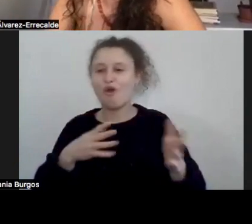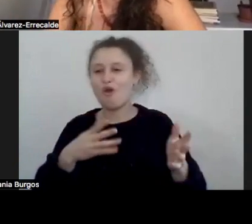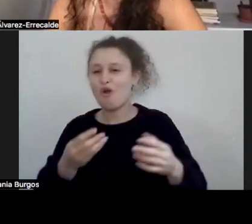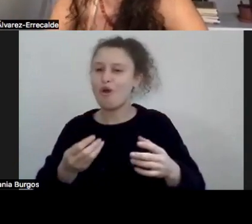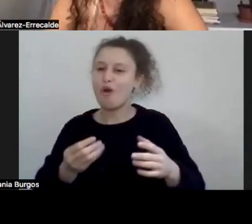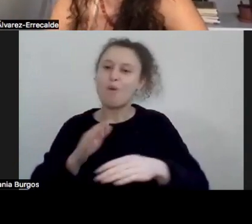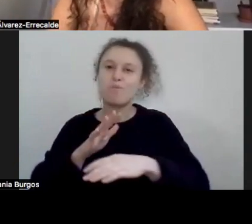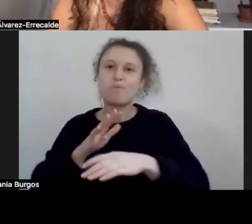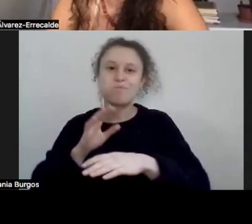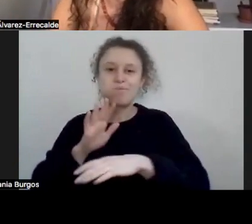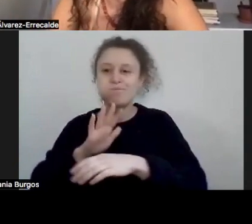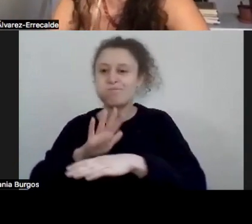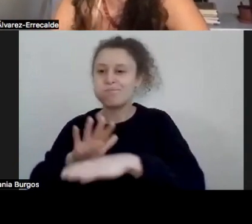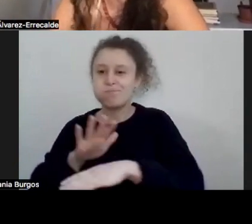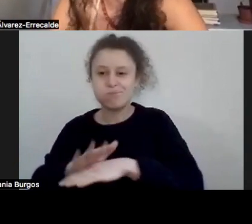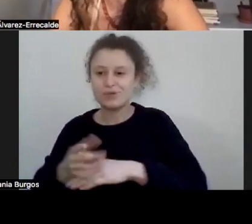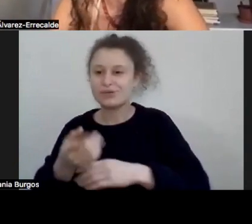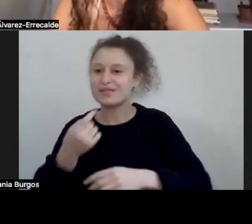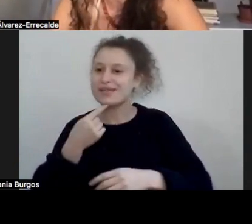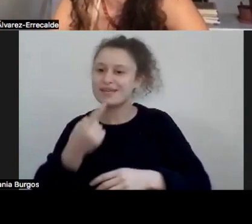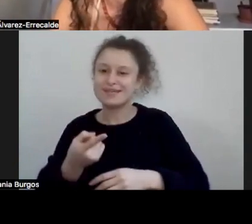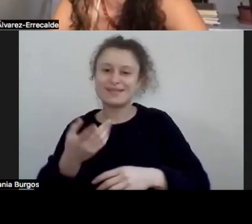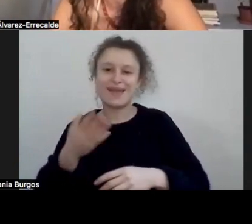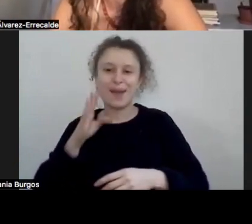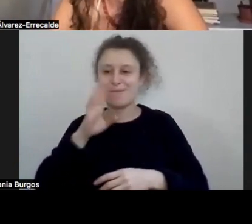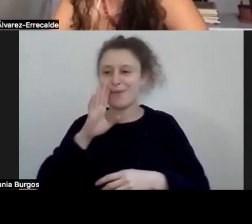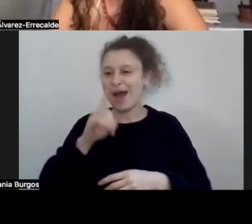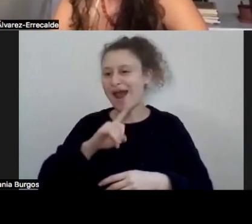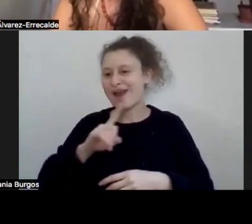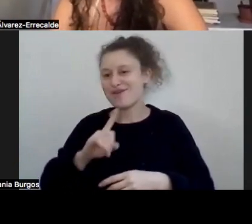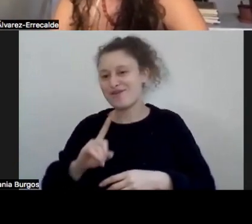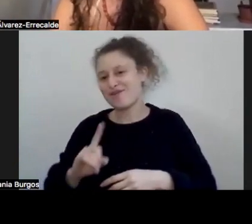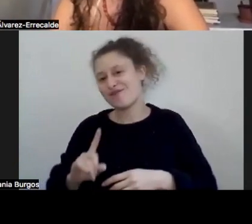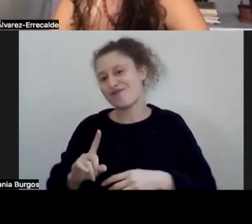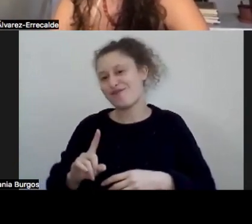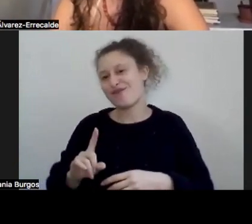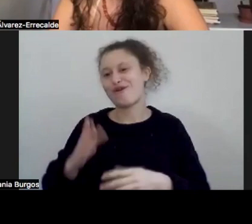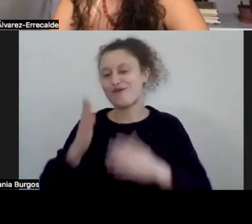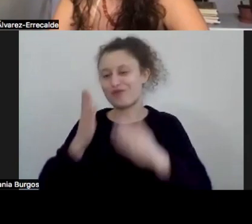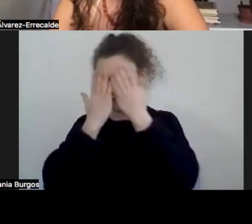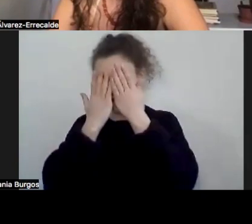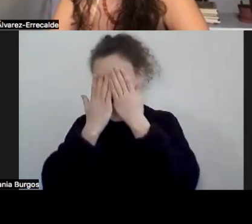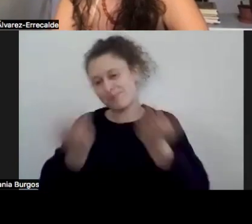y tener en cuenta también su propia voluntad de quedarse o salir de la fiesta, ¿no?